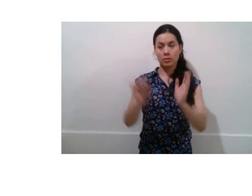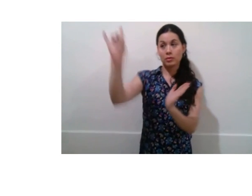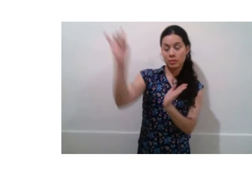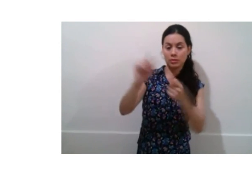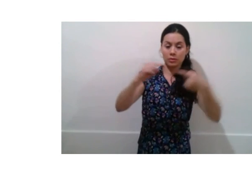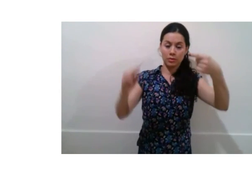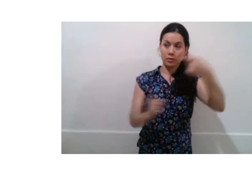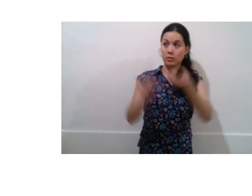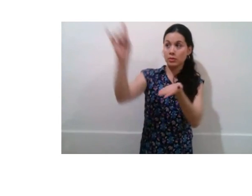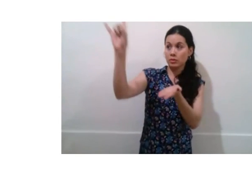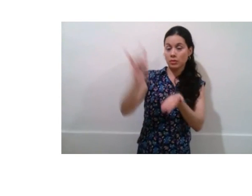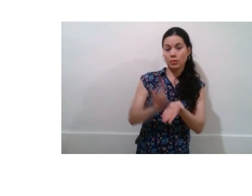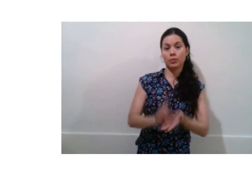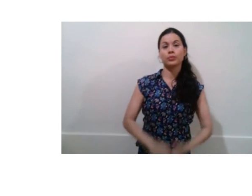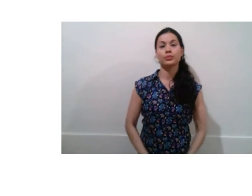gravedad.